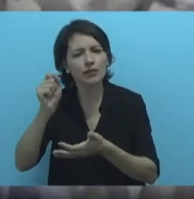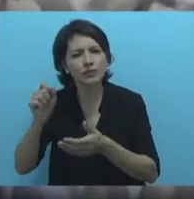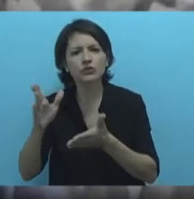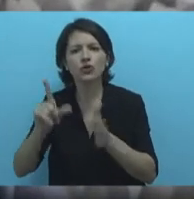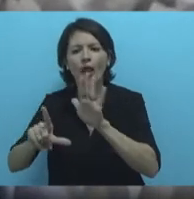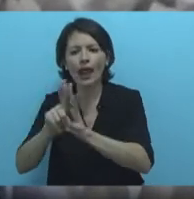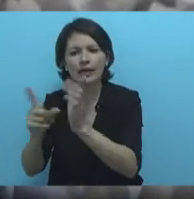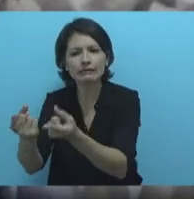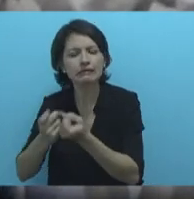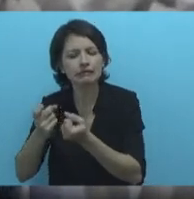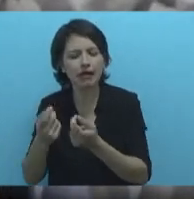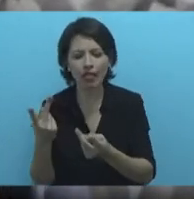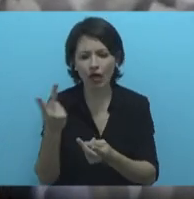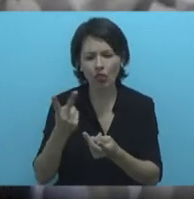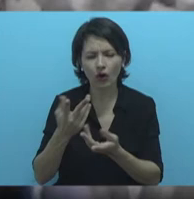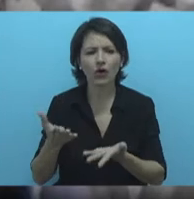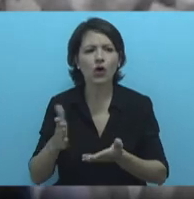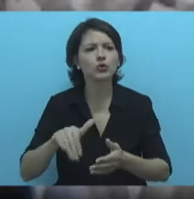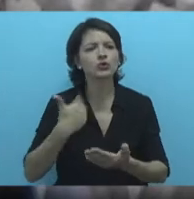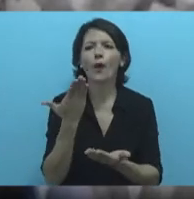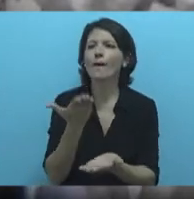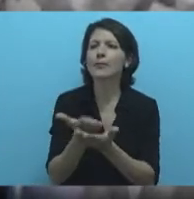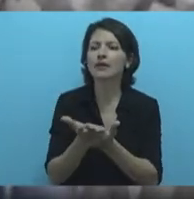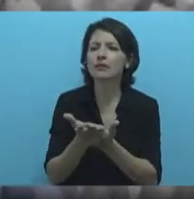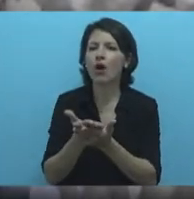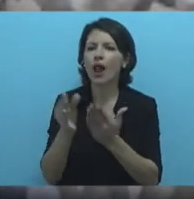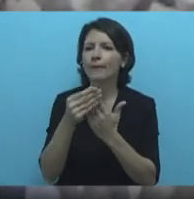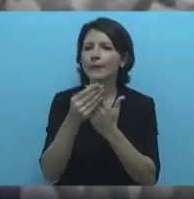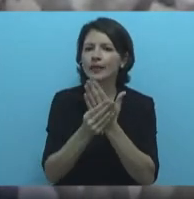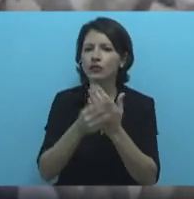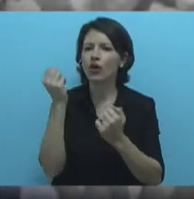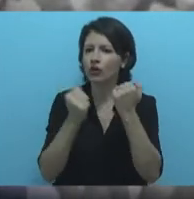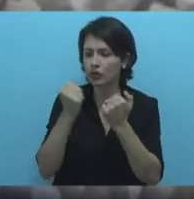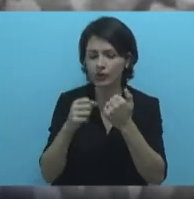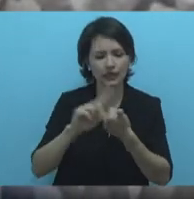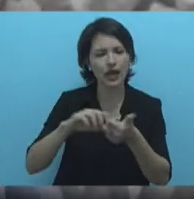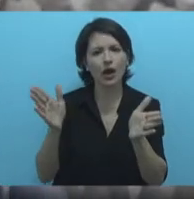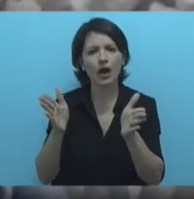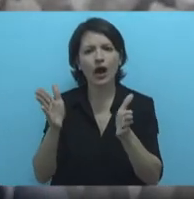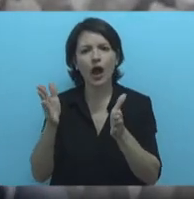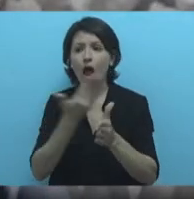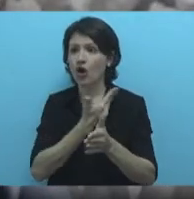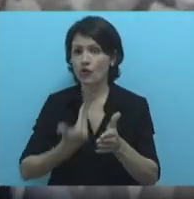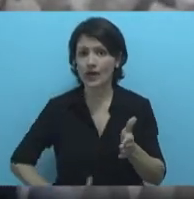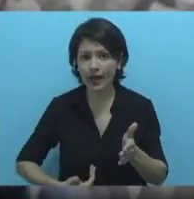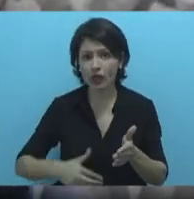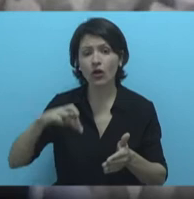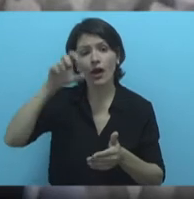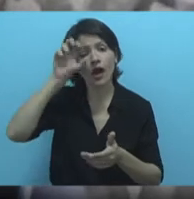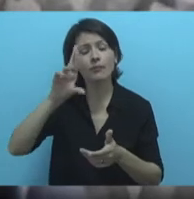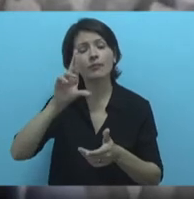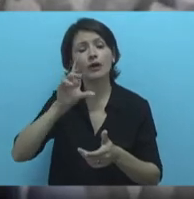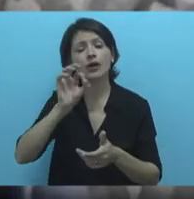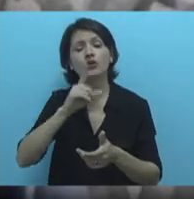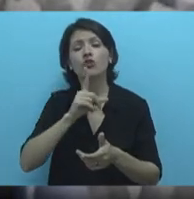ministro agosto al ministro de economía y al señor gobernador omar perotti de la provincia de santa fe